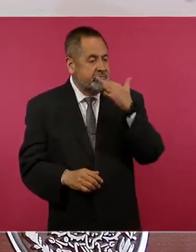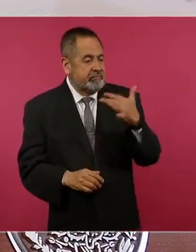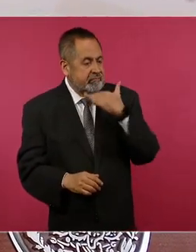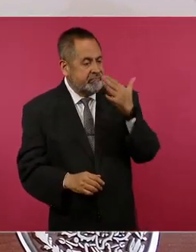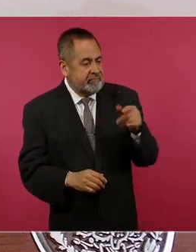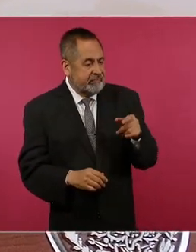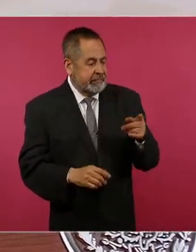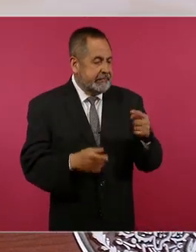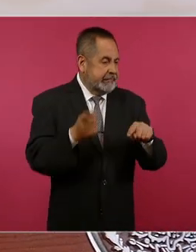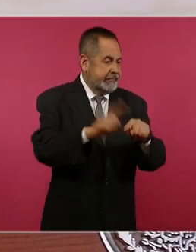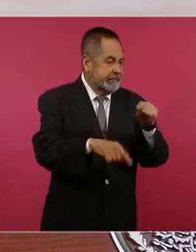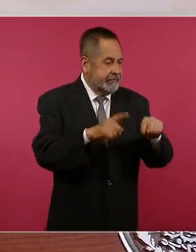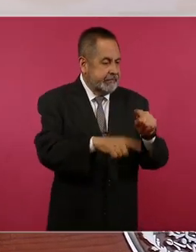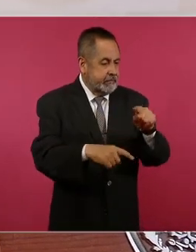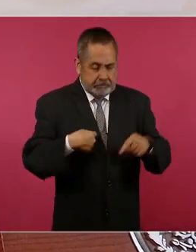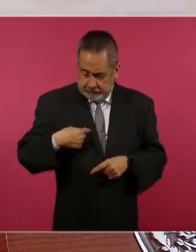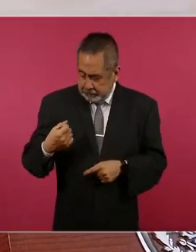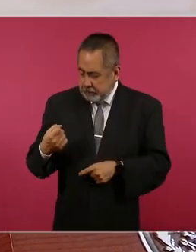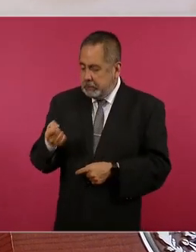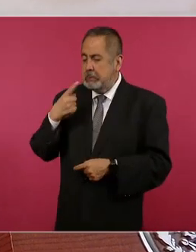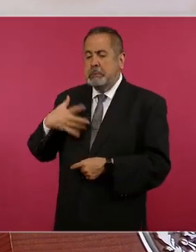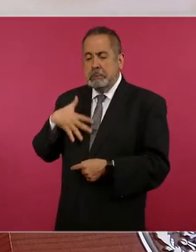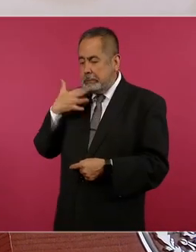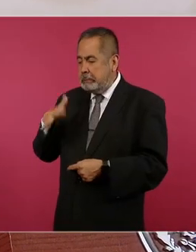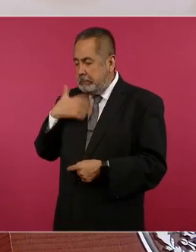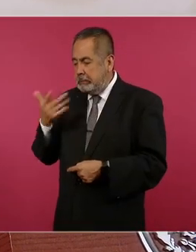si no se tiene autoridad moral.